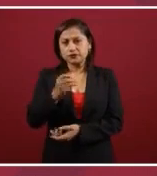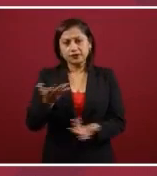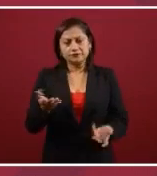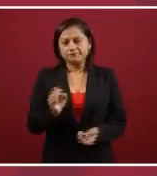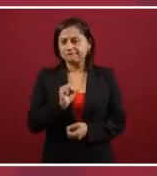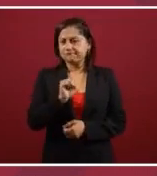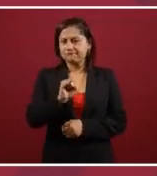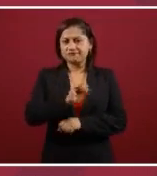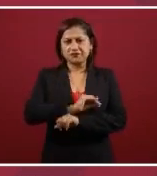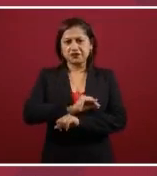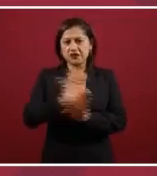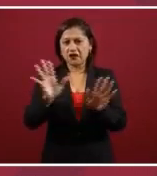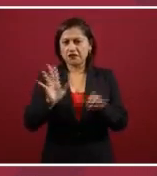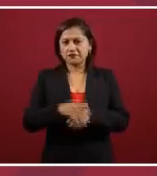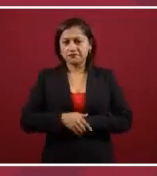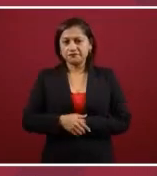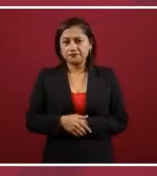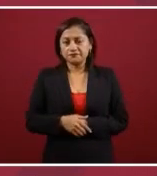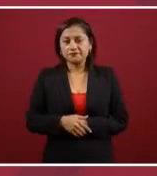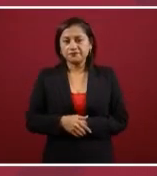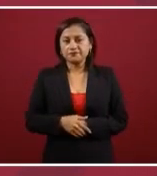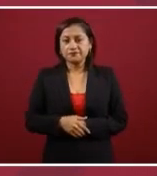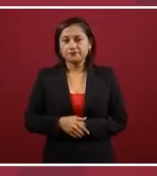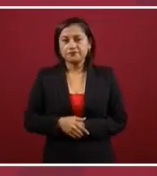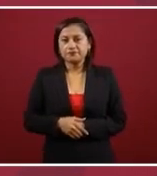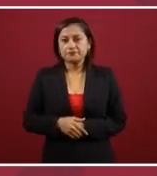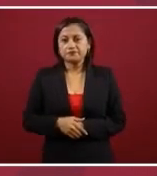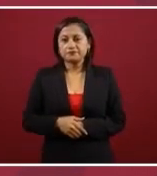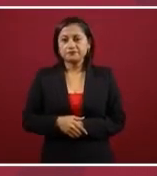dudas, si es una